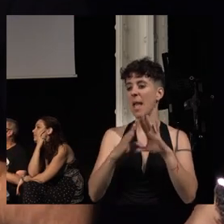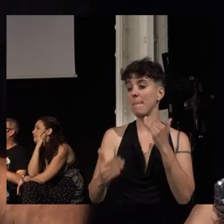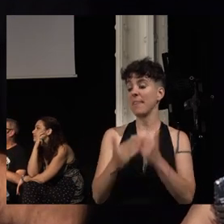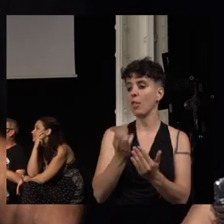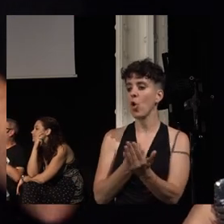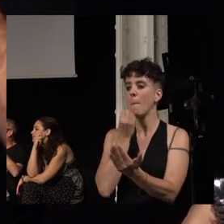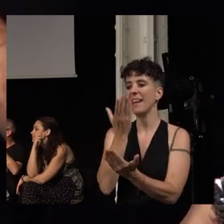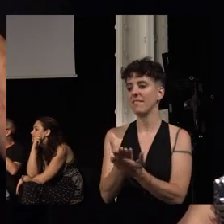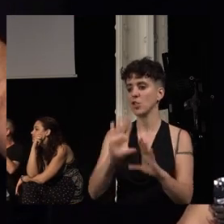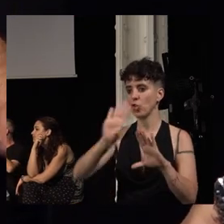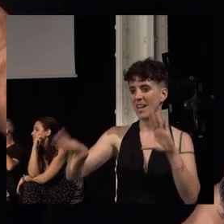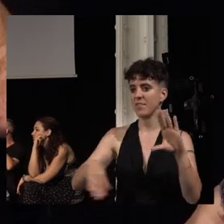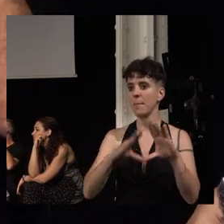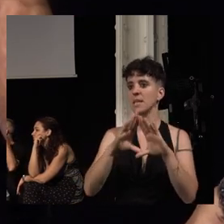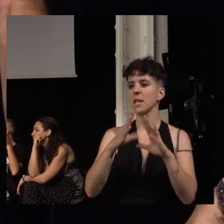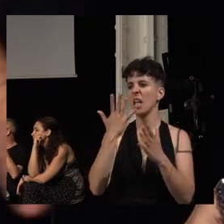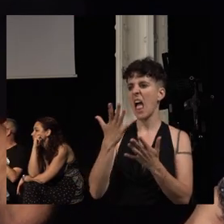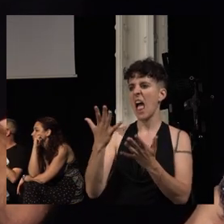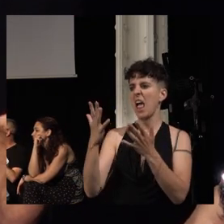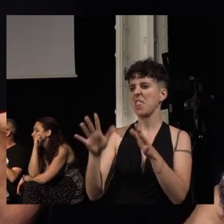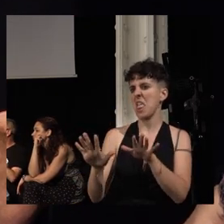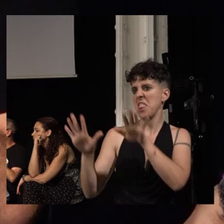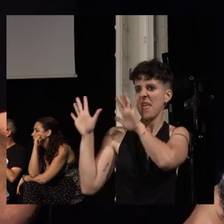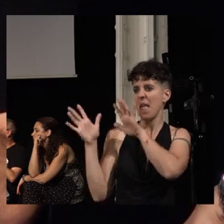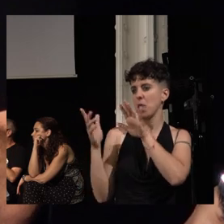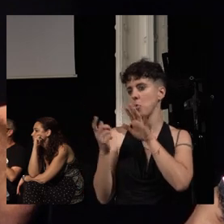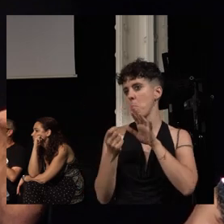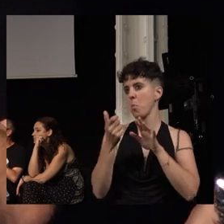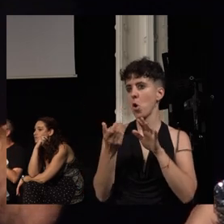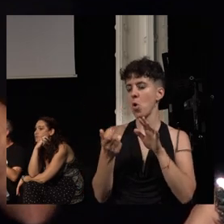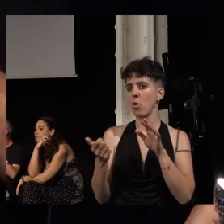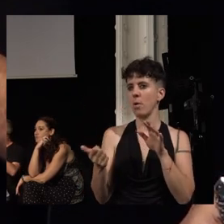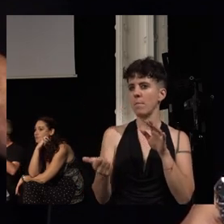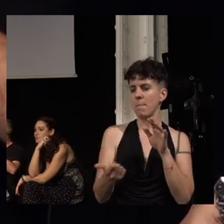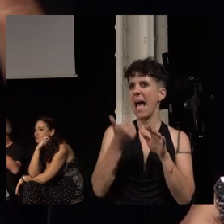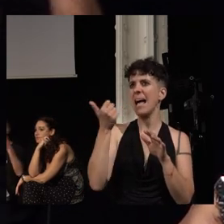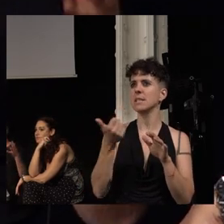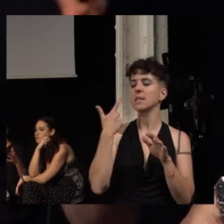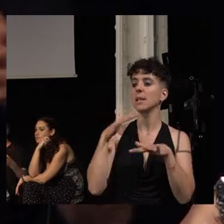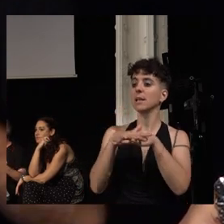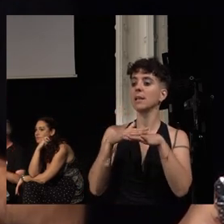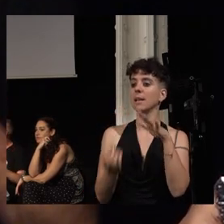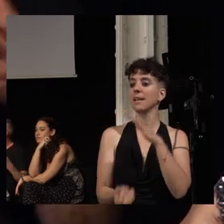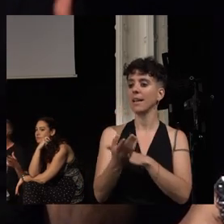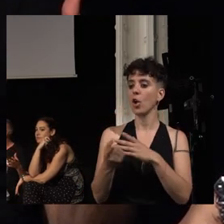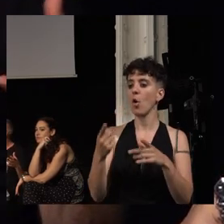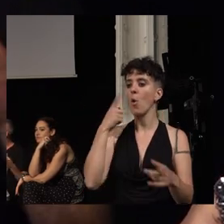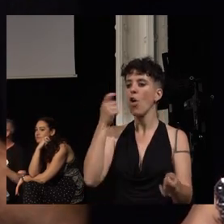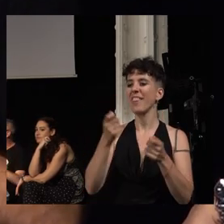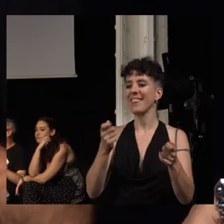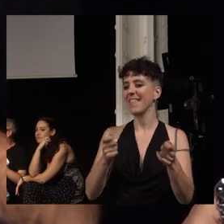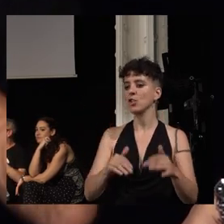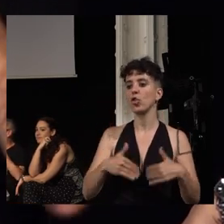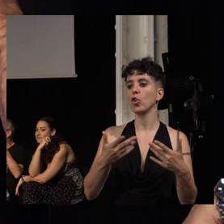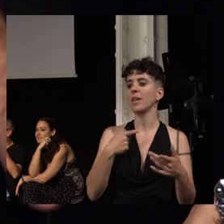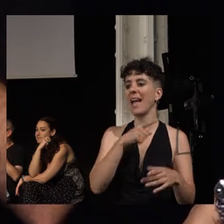transfeminista, y también hace 10 años un poquito más estábamos creando una zarza por el descontrol de género sexual, ¿no?